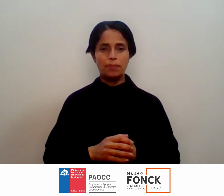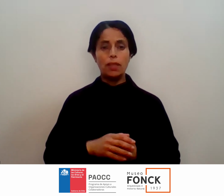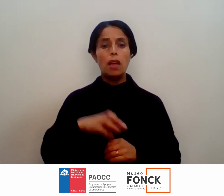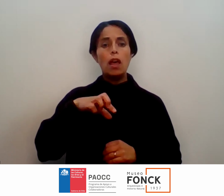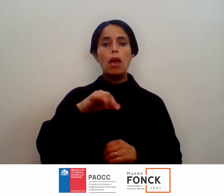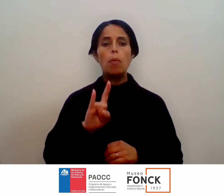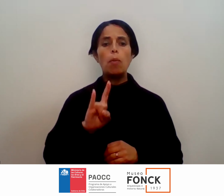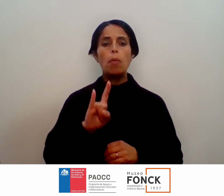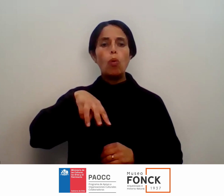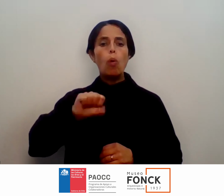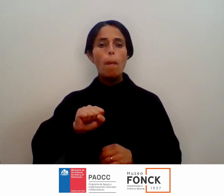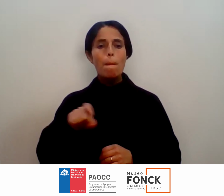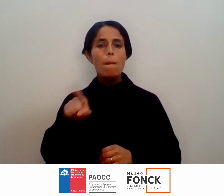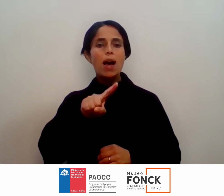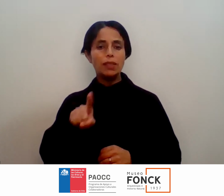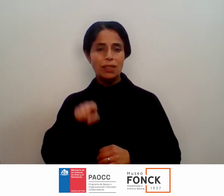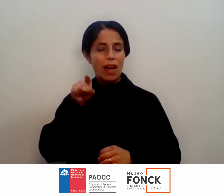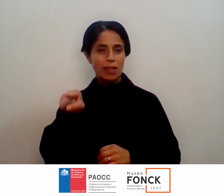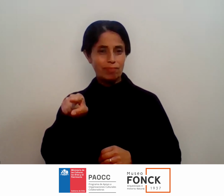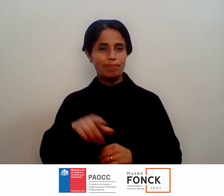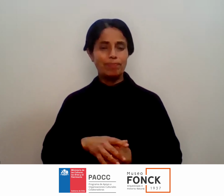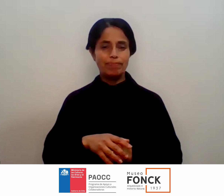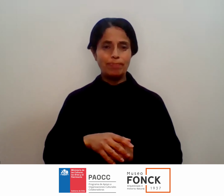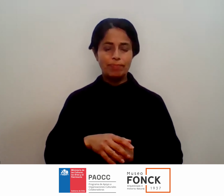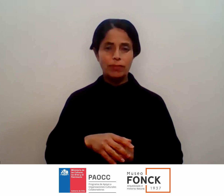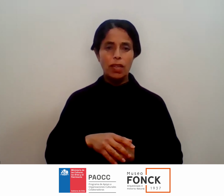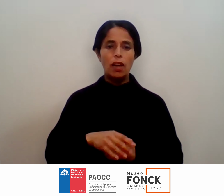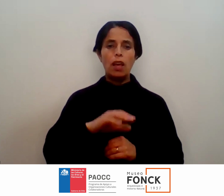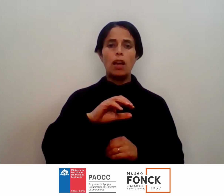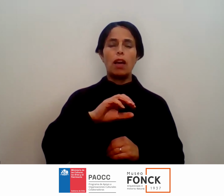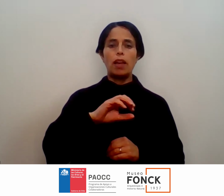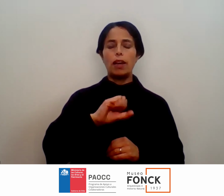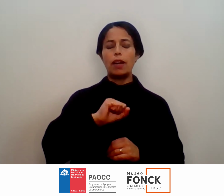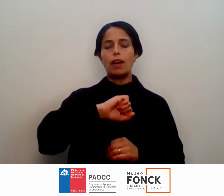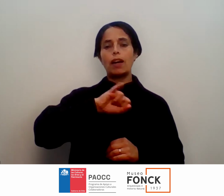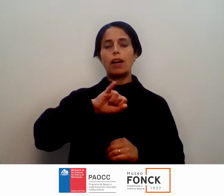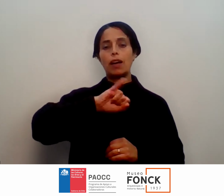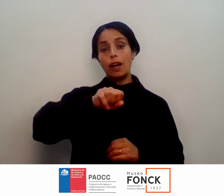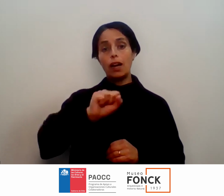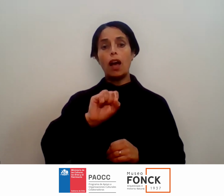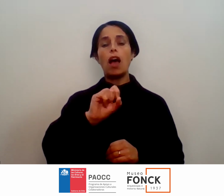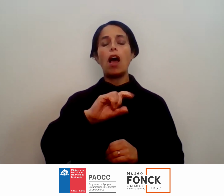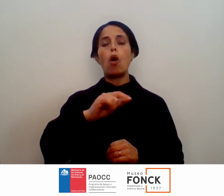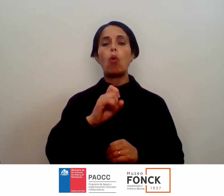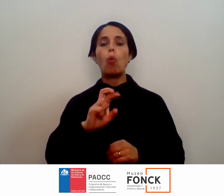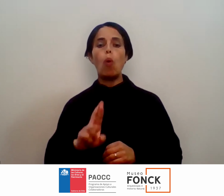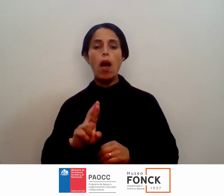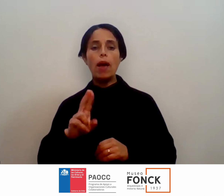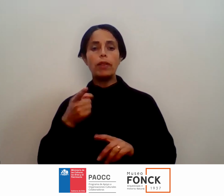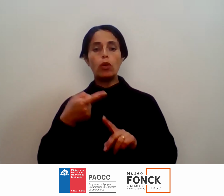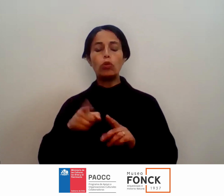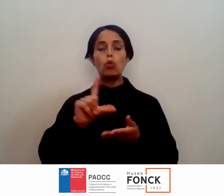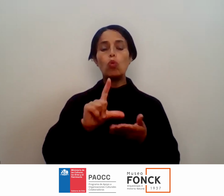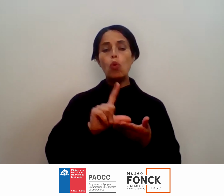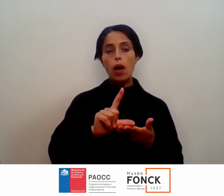Puma, Puma fundamentalmente, Ya. ¿no? El jaguar es el moteado, el jaguar es de tierras bajas, tierras cálidas,